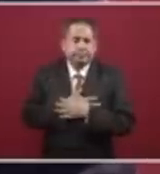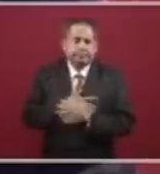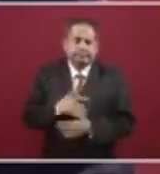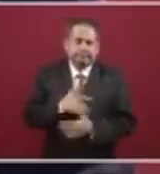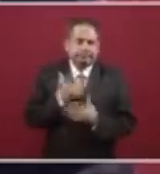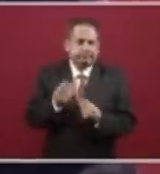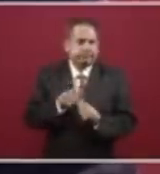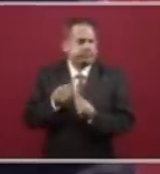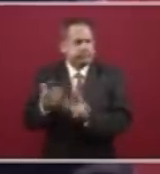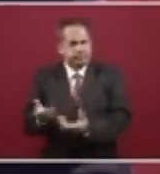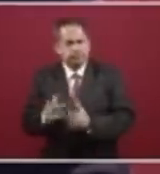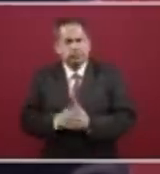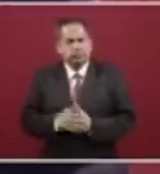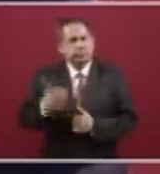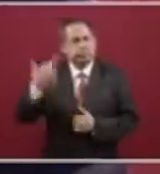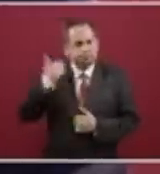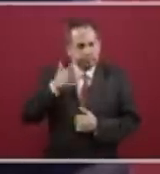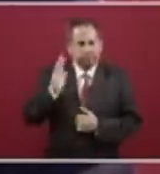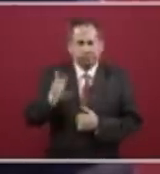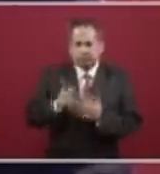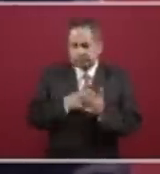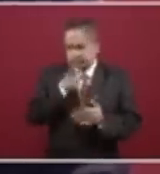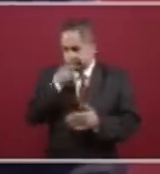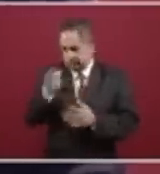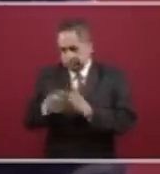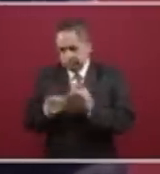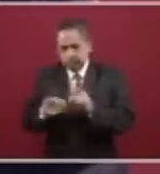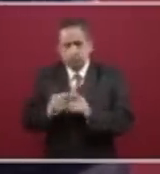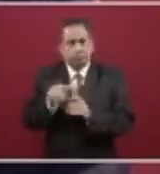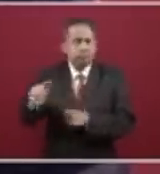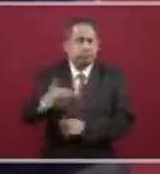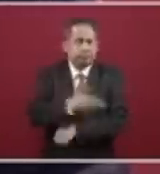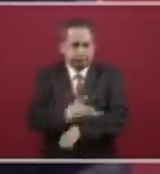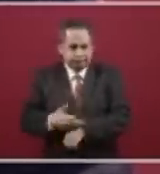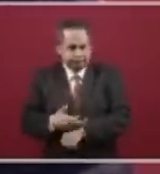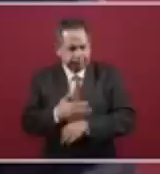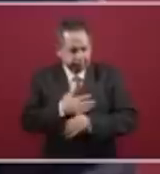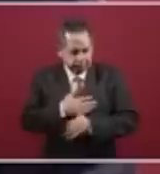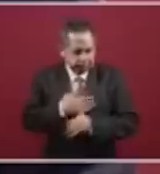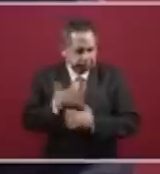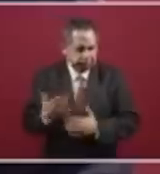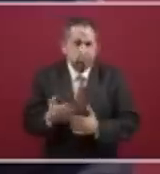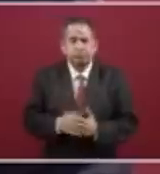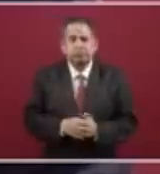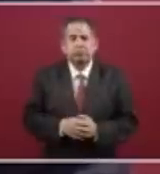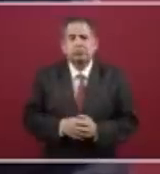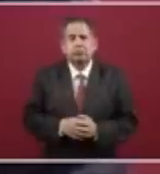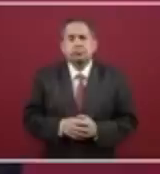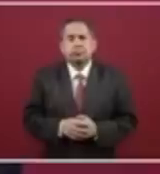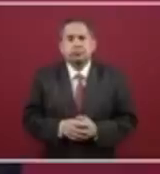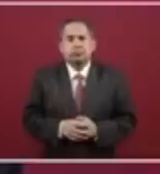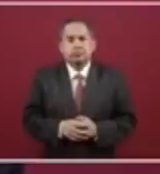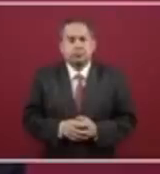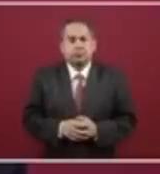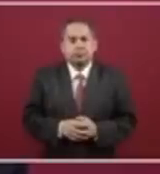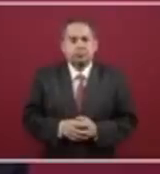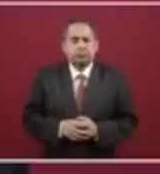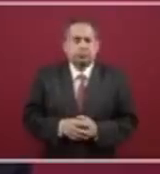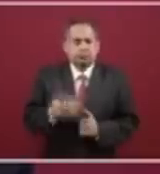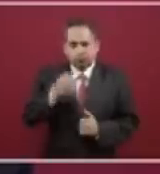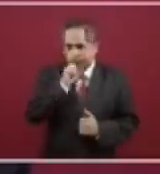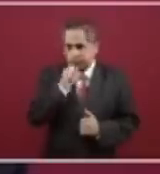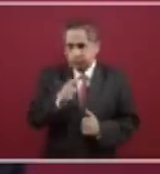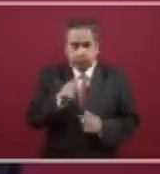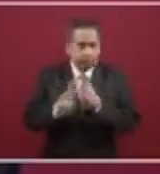ya lo hemos hecho a los familiares de las víctimas y vamos